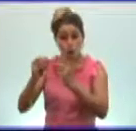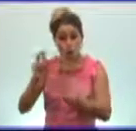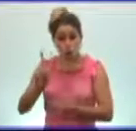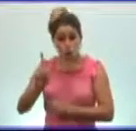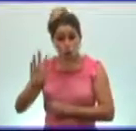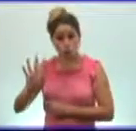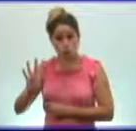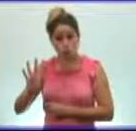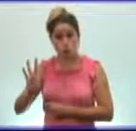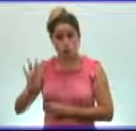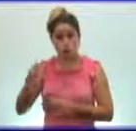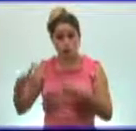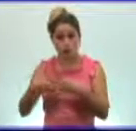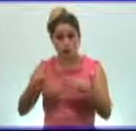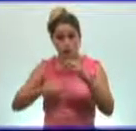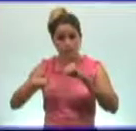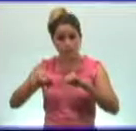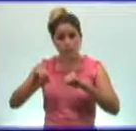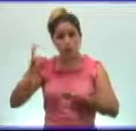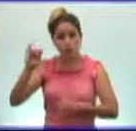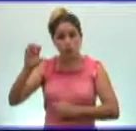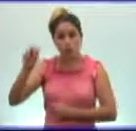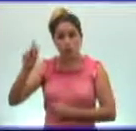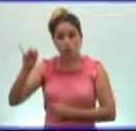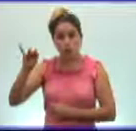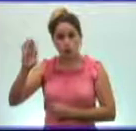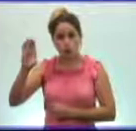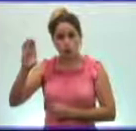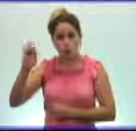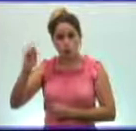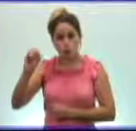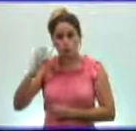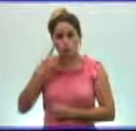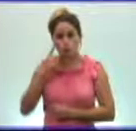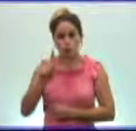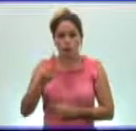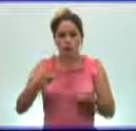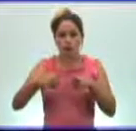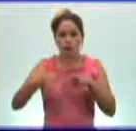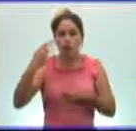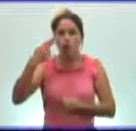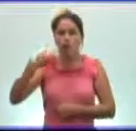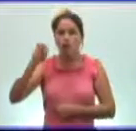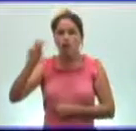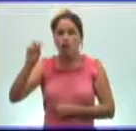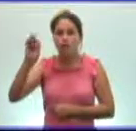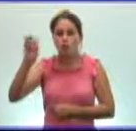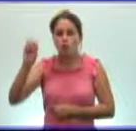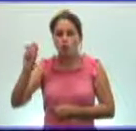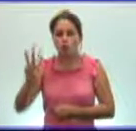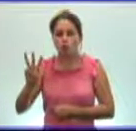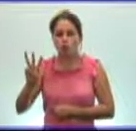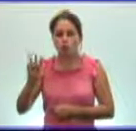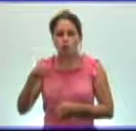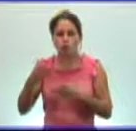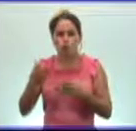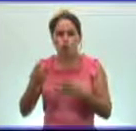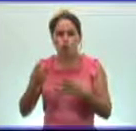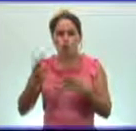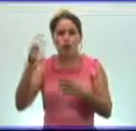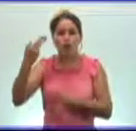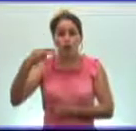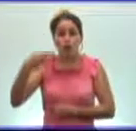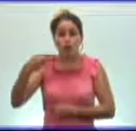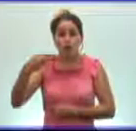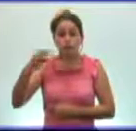químico es un enlace iónico. Los aniones son nitrato y sulfato. Por lo tanto, los ácidos, en el caso del primero, sería el ácido